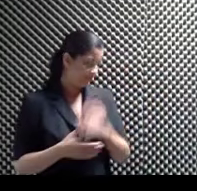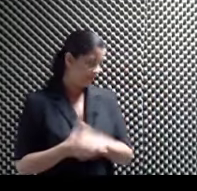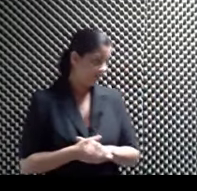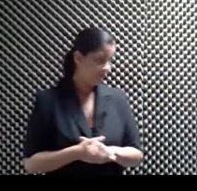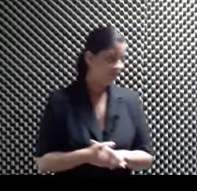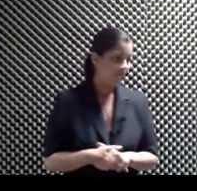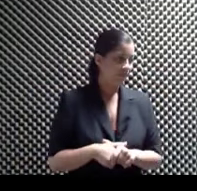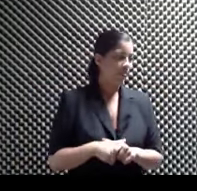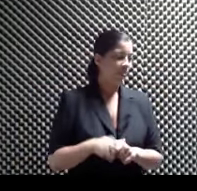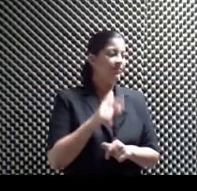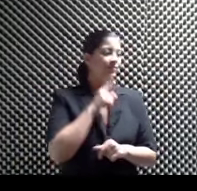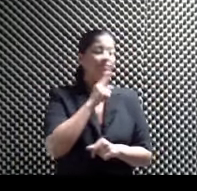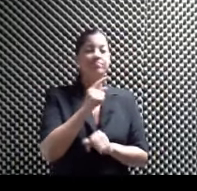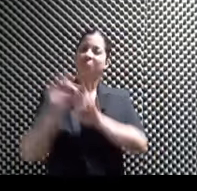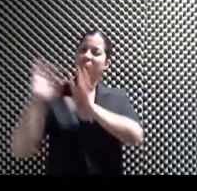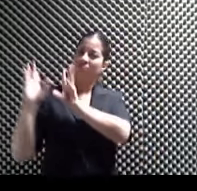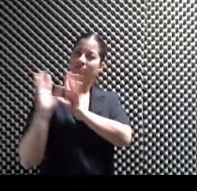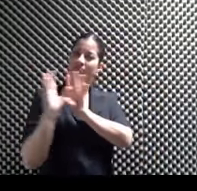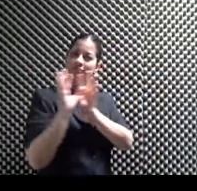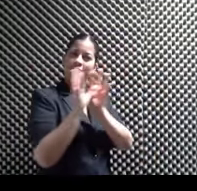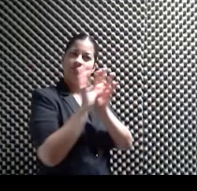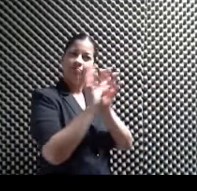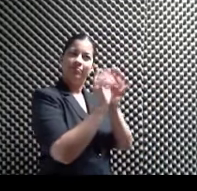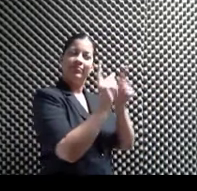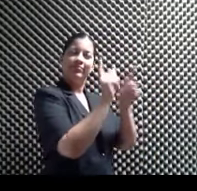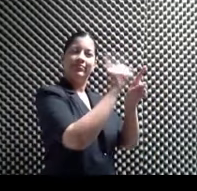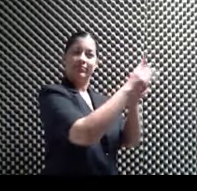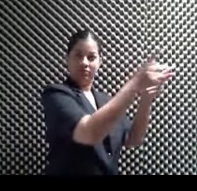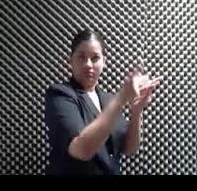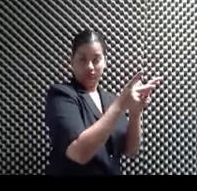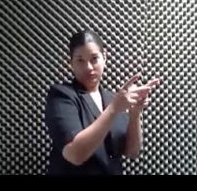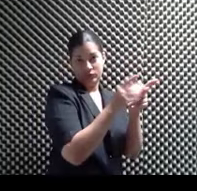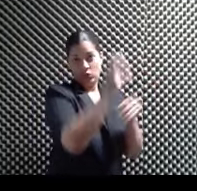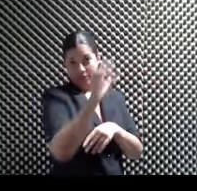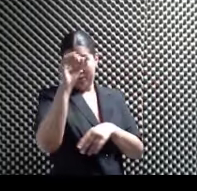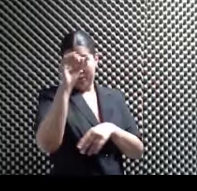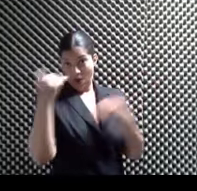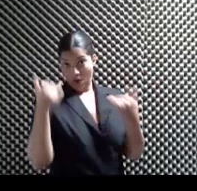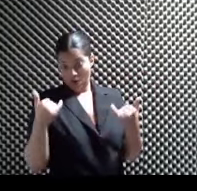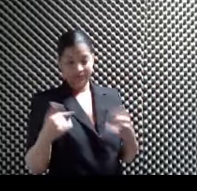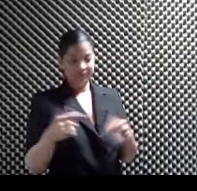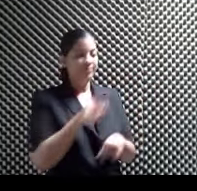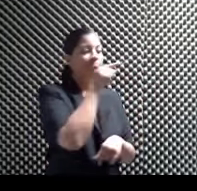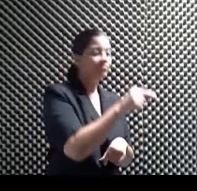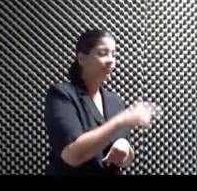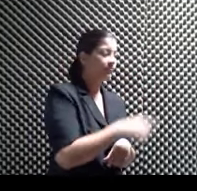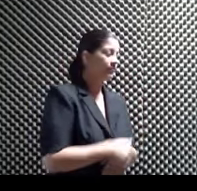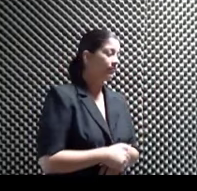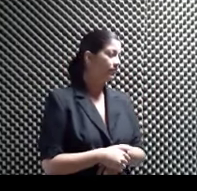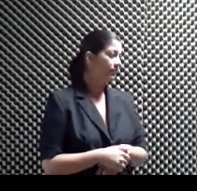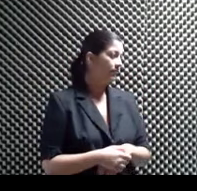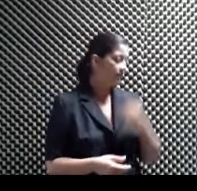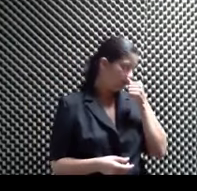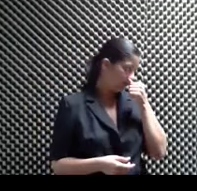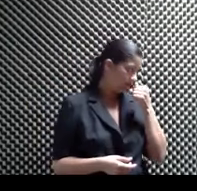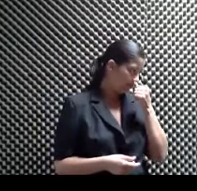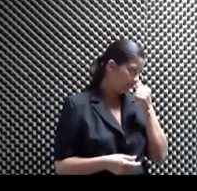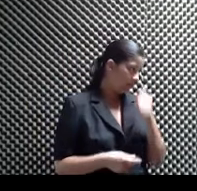caravana De recibimiento a Lucecita Ese año Pero dos meses Antes de Lucecita Llegar Pues había otro Que recibía